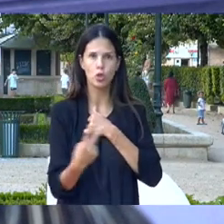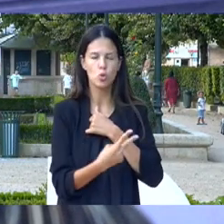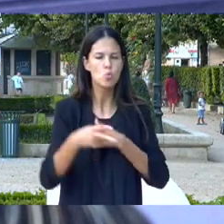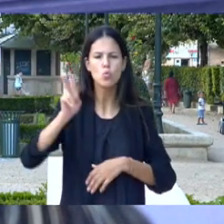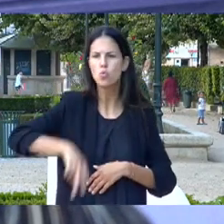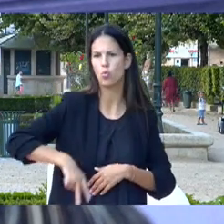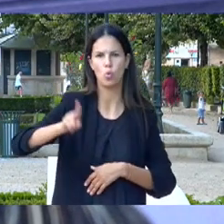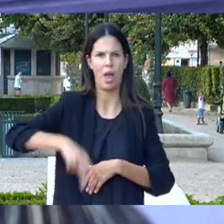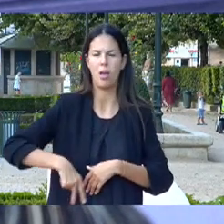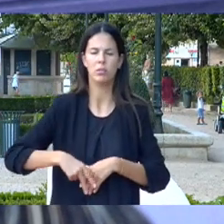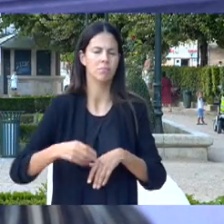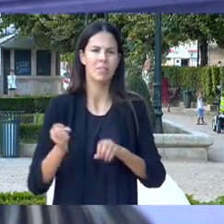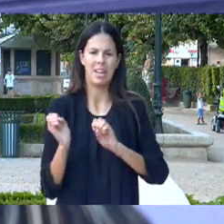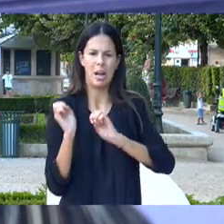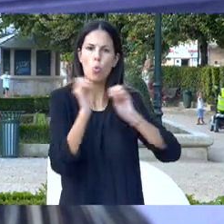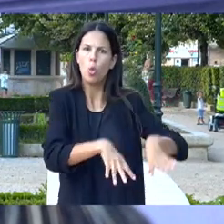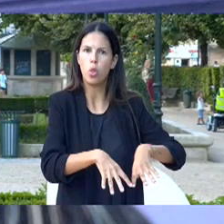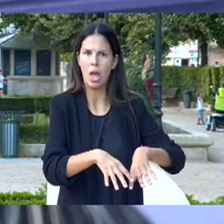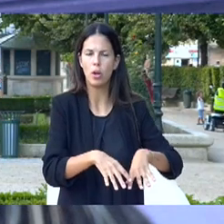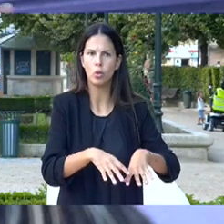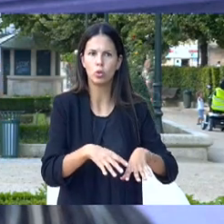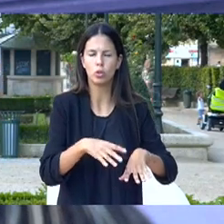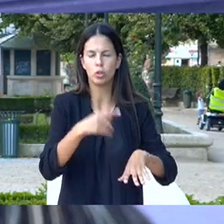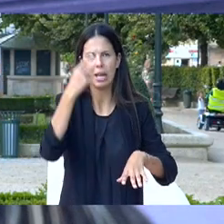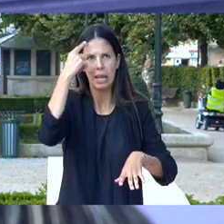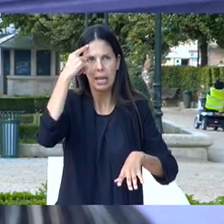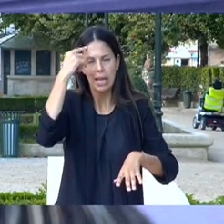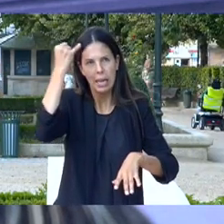nunca renunciaron aos seus principios